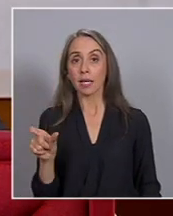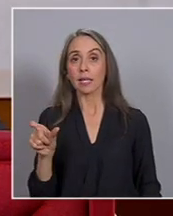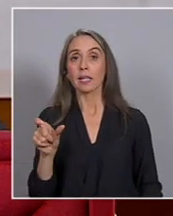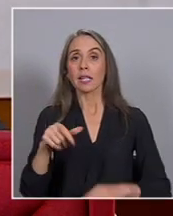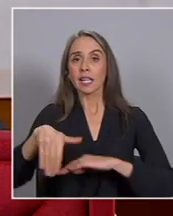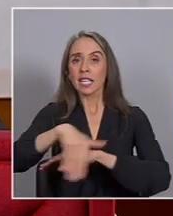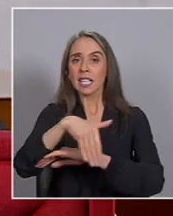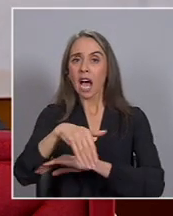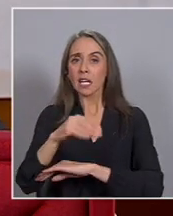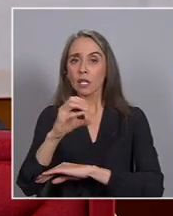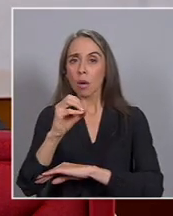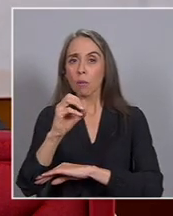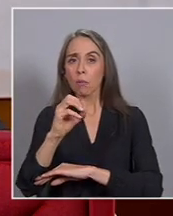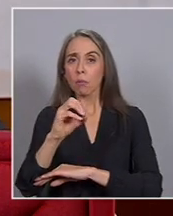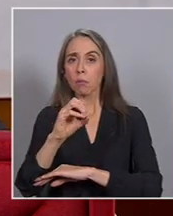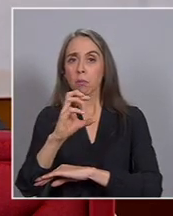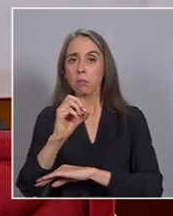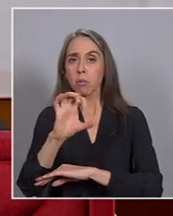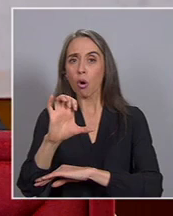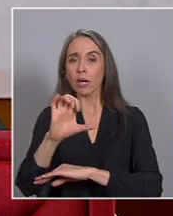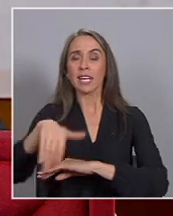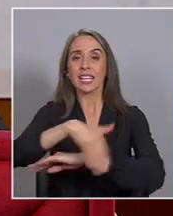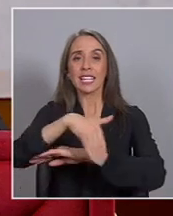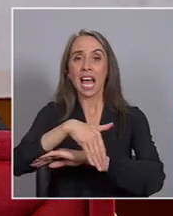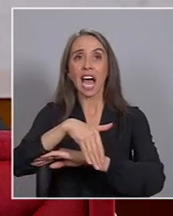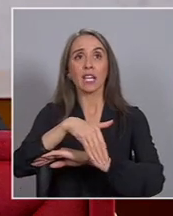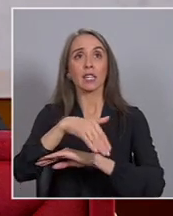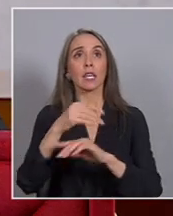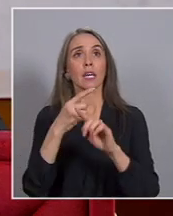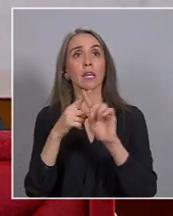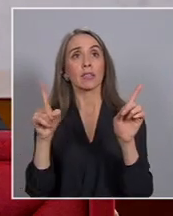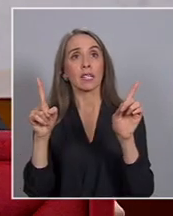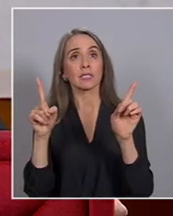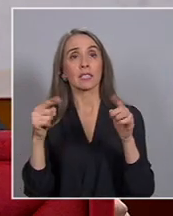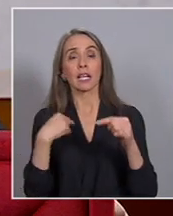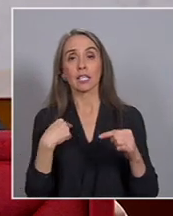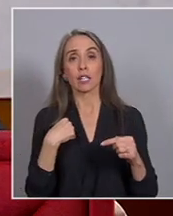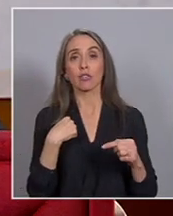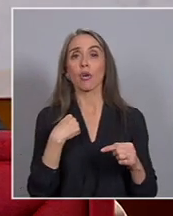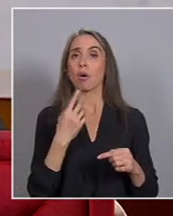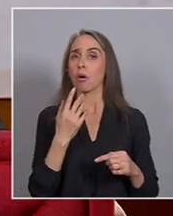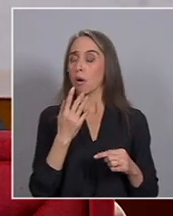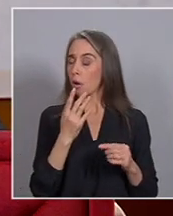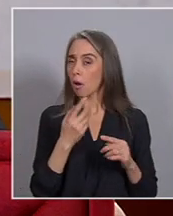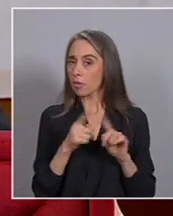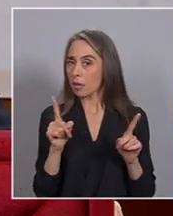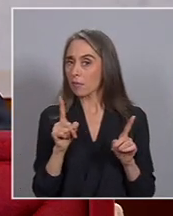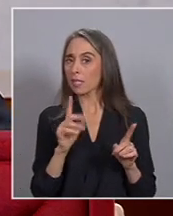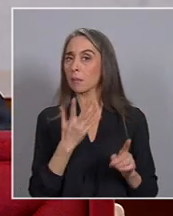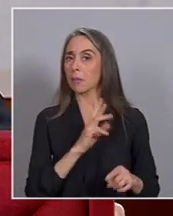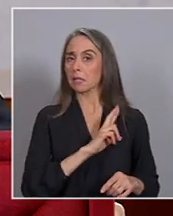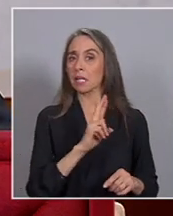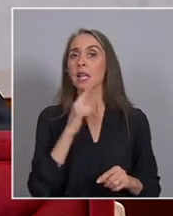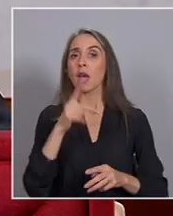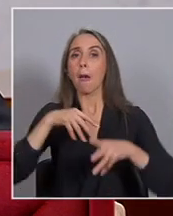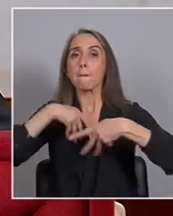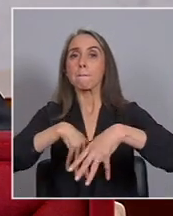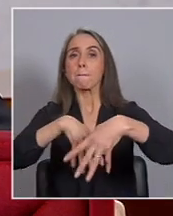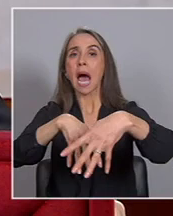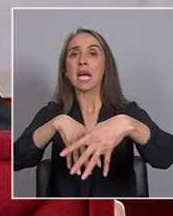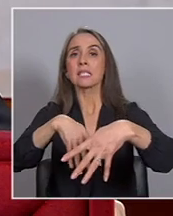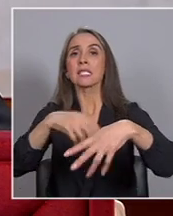Pou, Luis Lacalle Pou, de tendencia de diferencia a las que yo profeso, y le pregunté por la marcha del